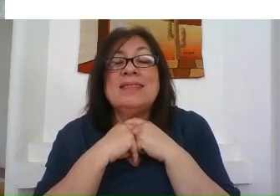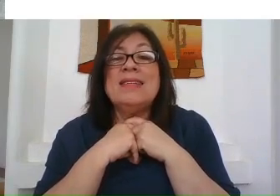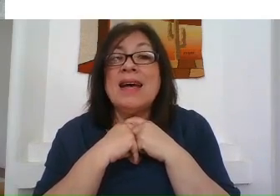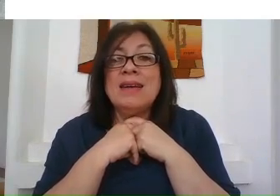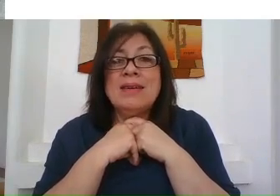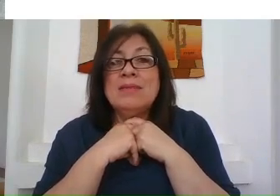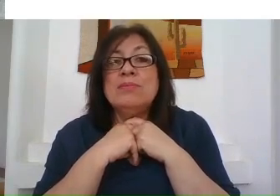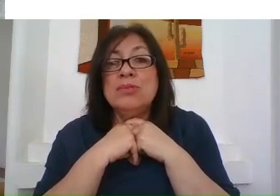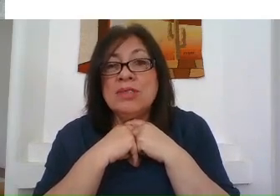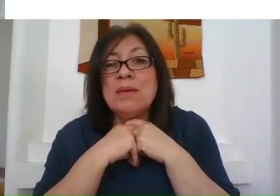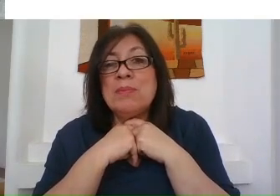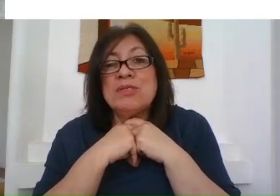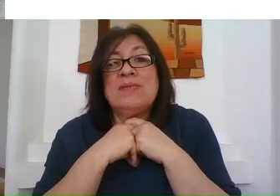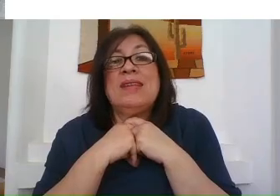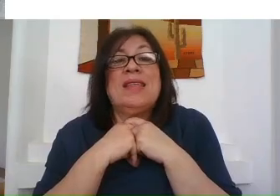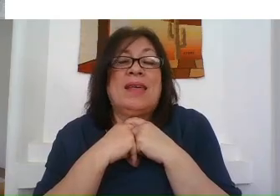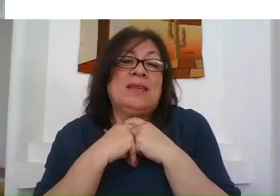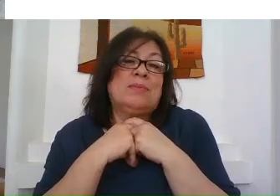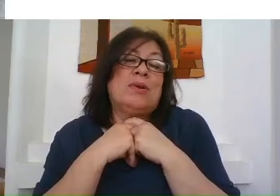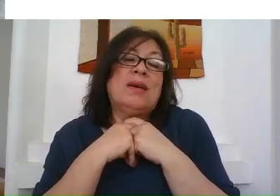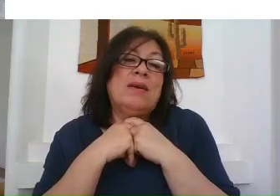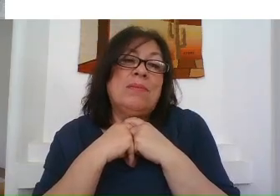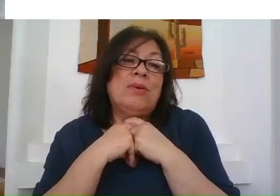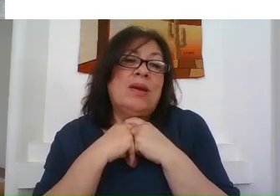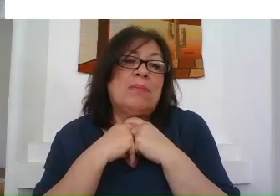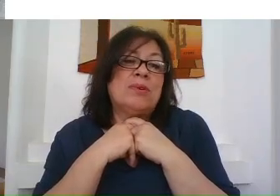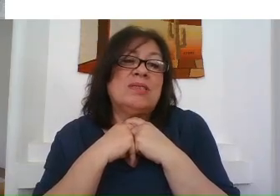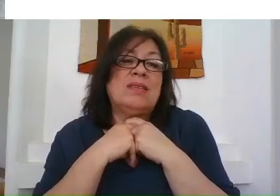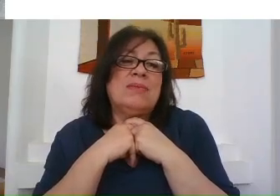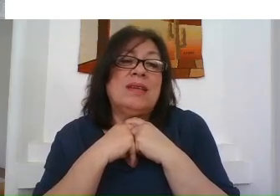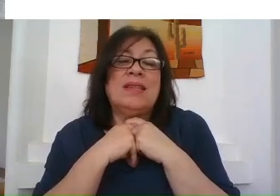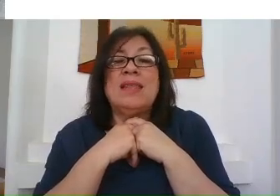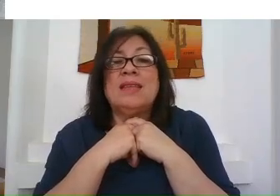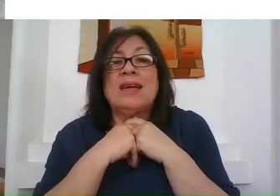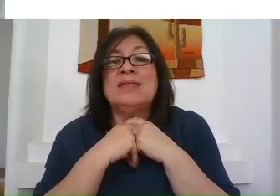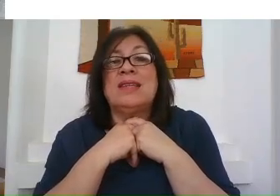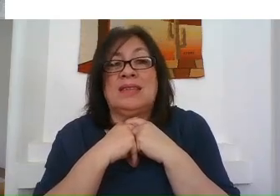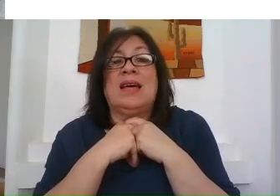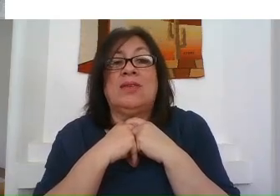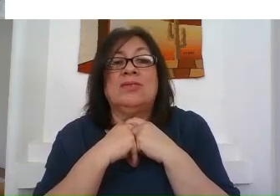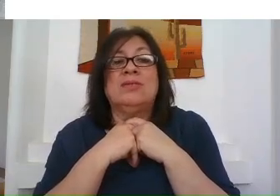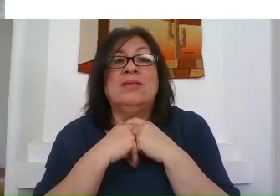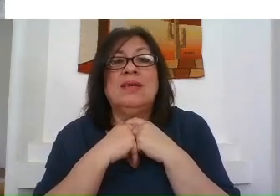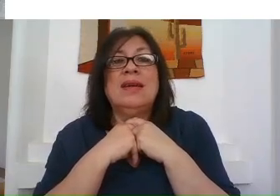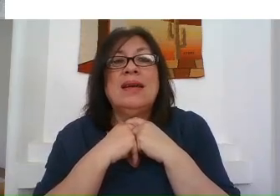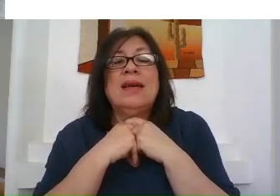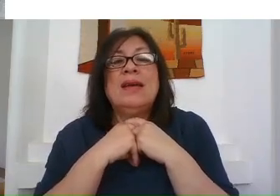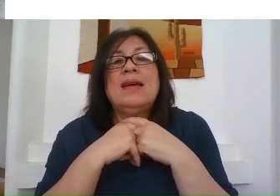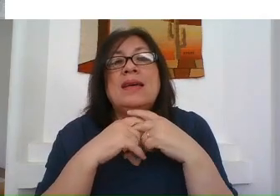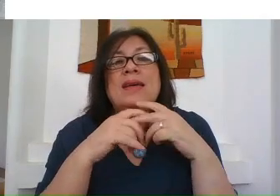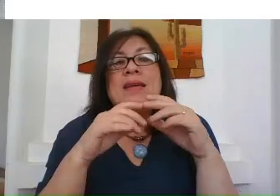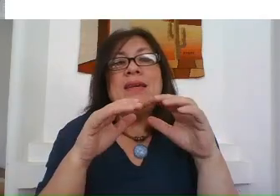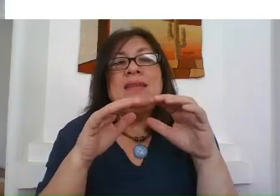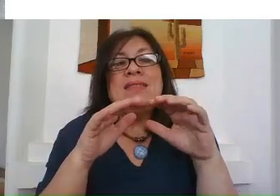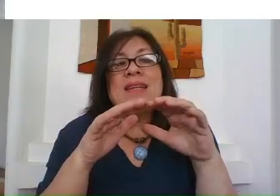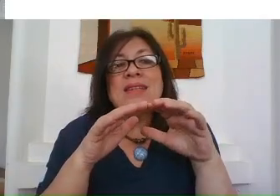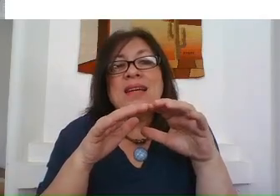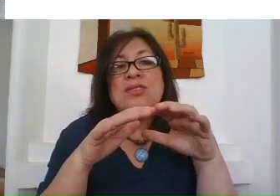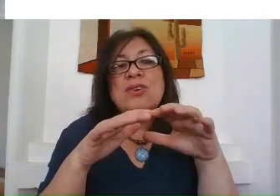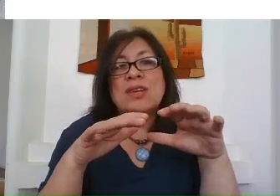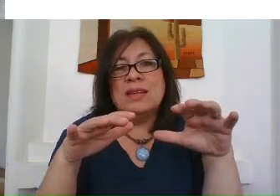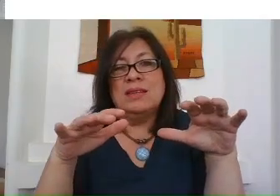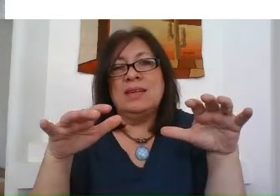que les da muchas posibilidades. Por ejemplo, la posibilidad de estar sentados. Y